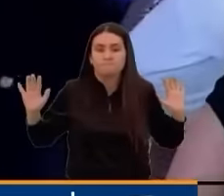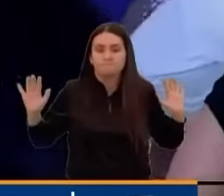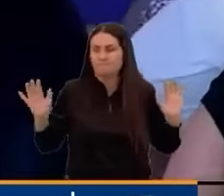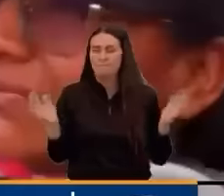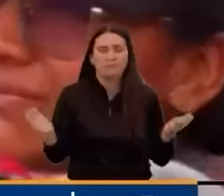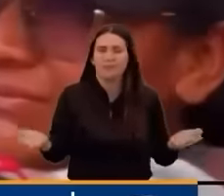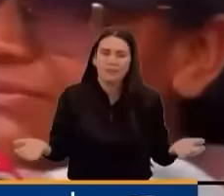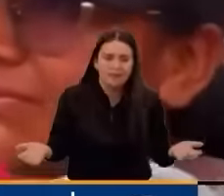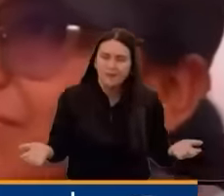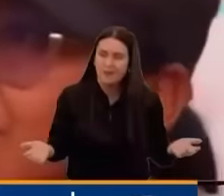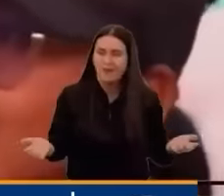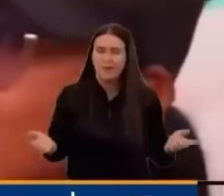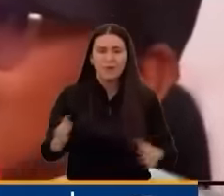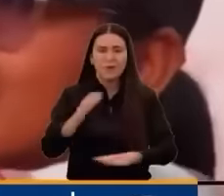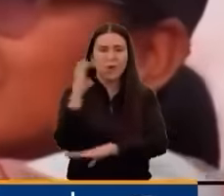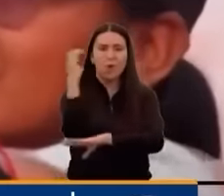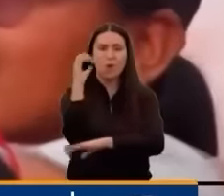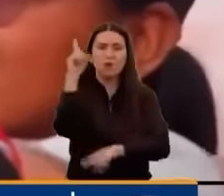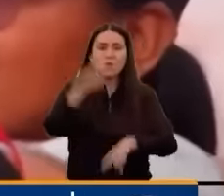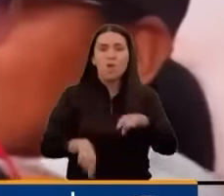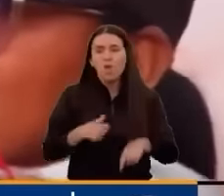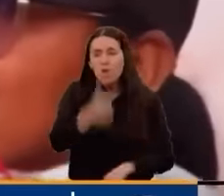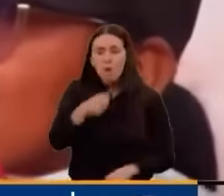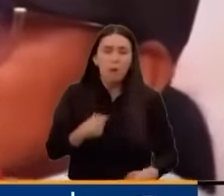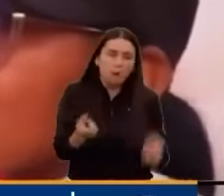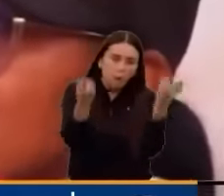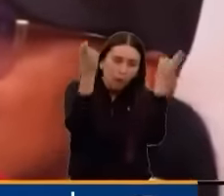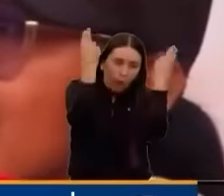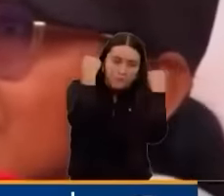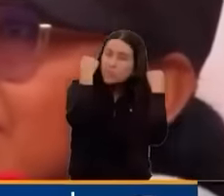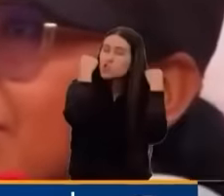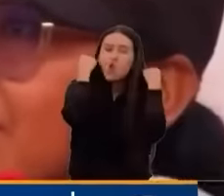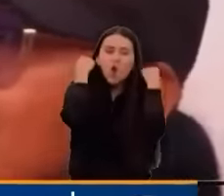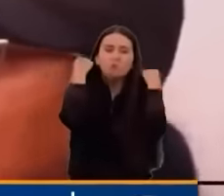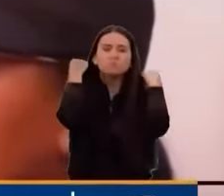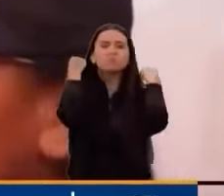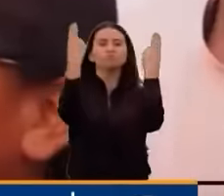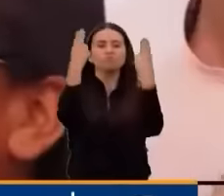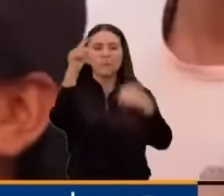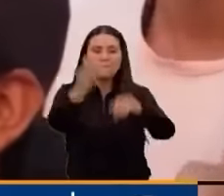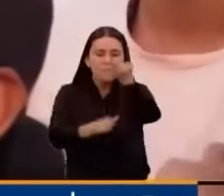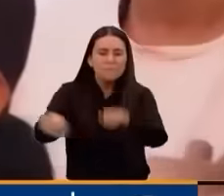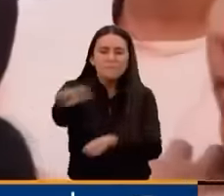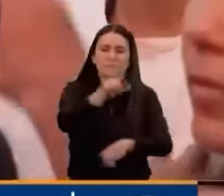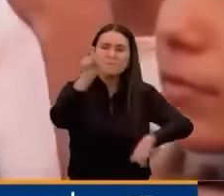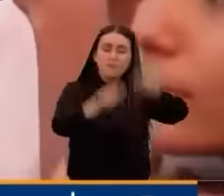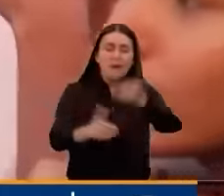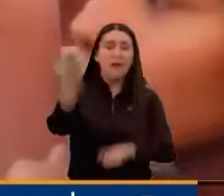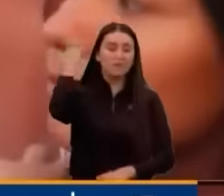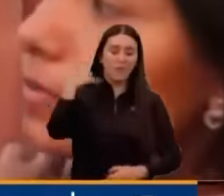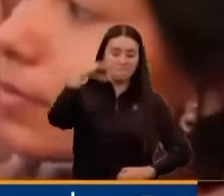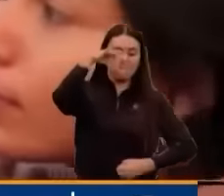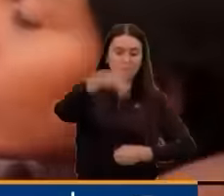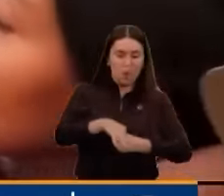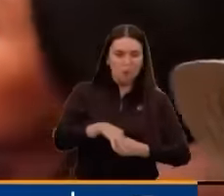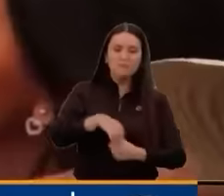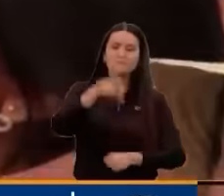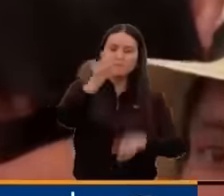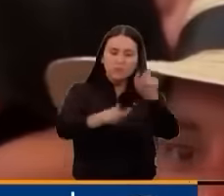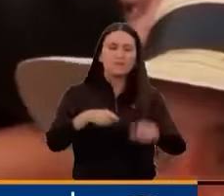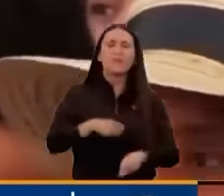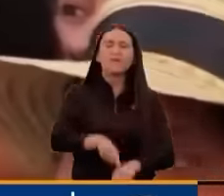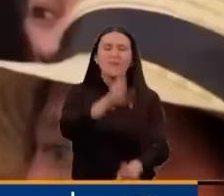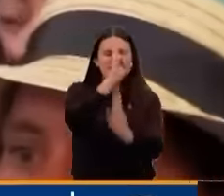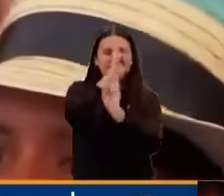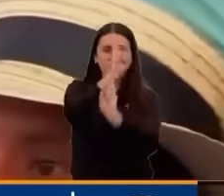Colombia no se tiene que arrodillar. El triunfo popular del 2002 se respeta y